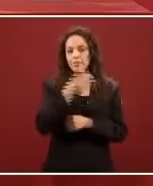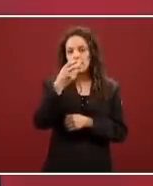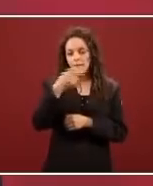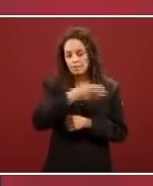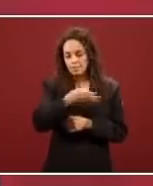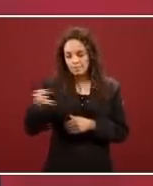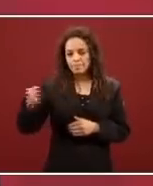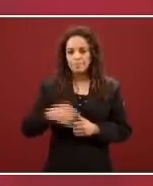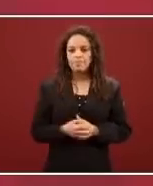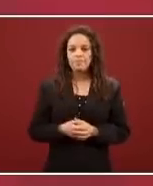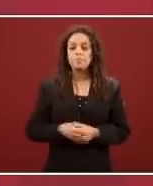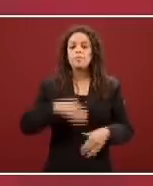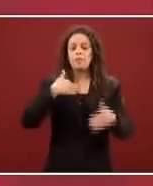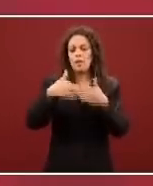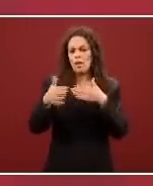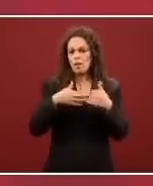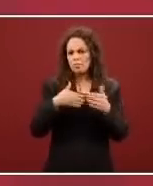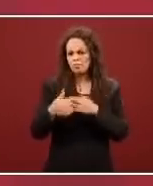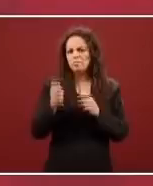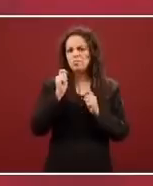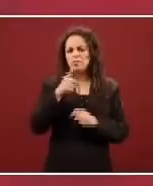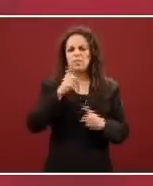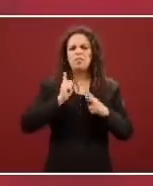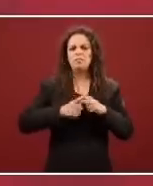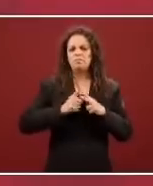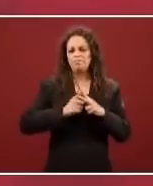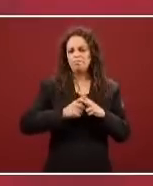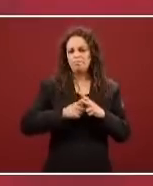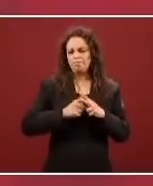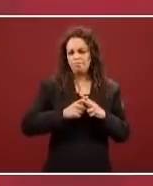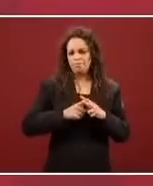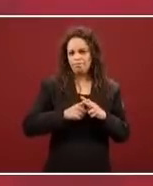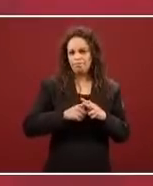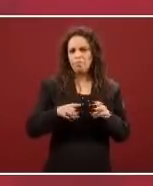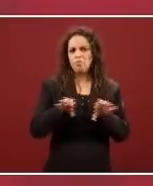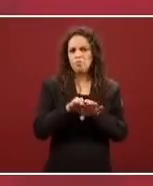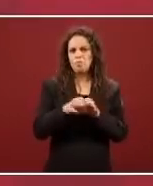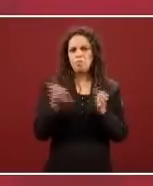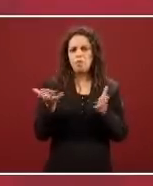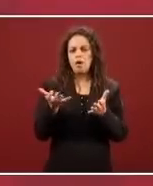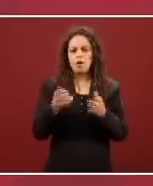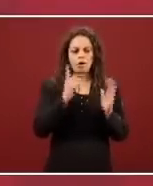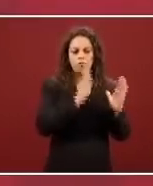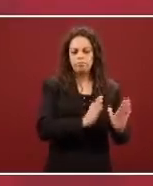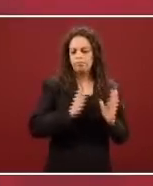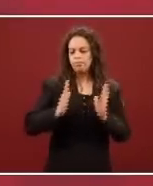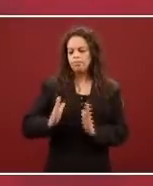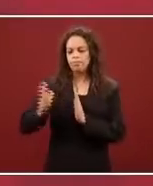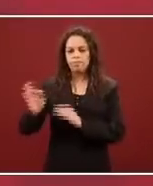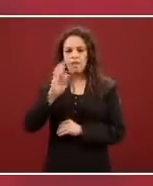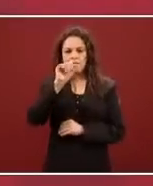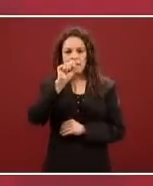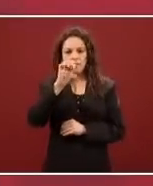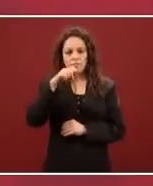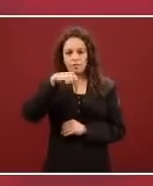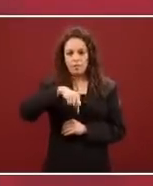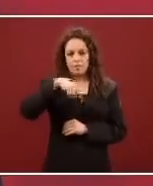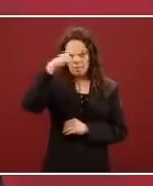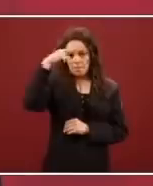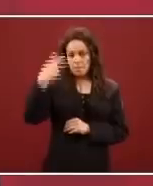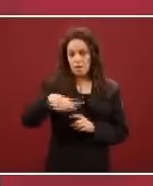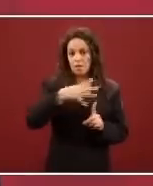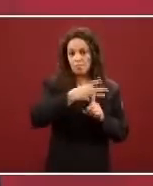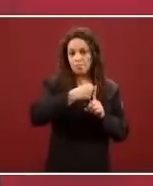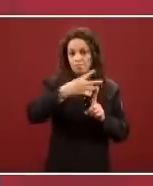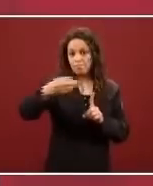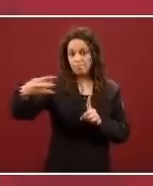al modelaje matemático que se ha hecho de cómo sucedería las fases epidémicas en México, a